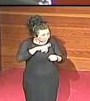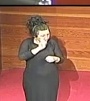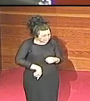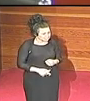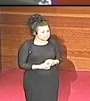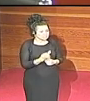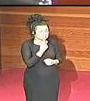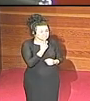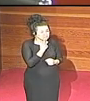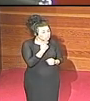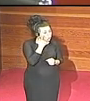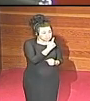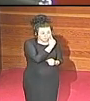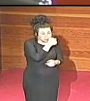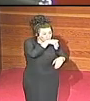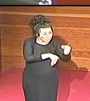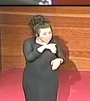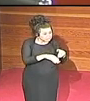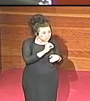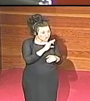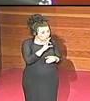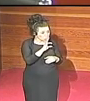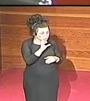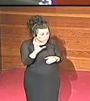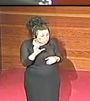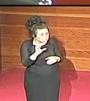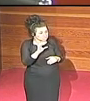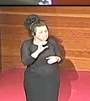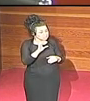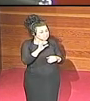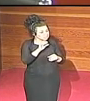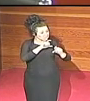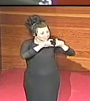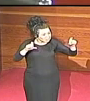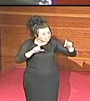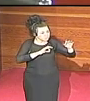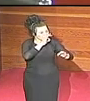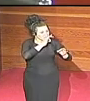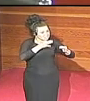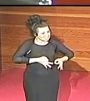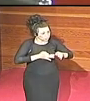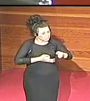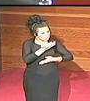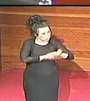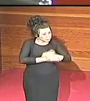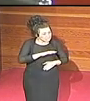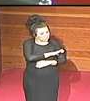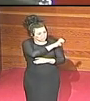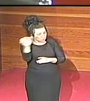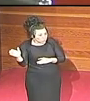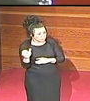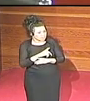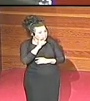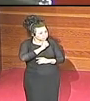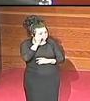observadora electoral de la OSCE, que es la Organización para la Seguridad y la Cooperación en Europa, en Tayikistán, Rusia, Bielorrusia y Ucrania.